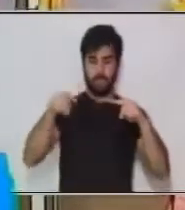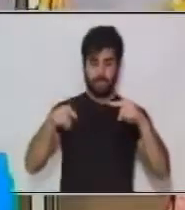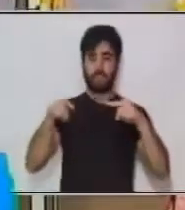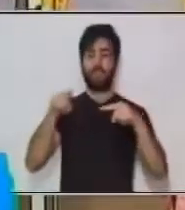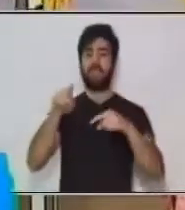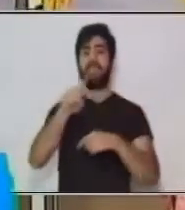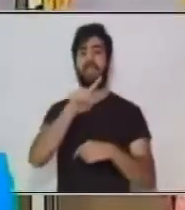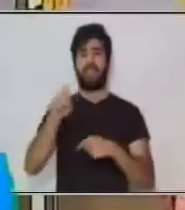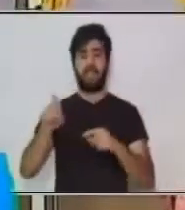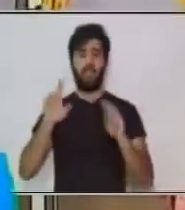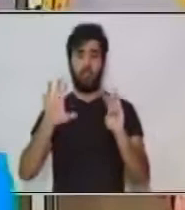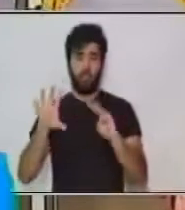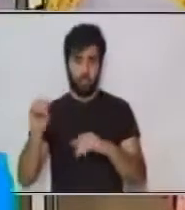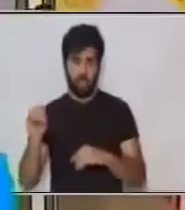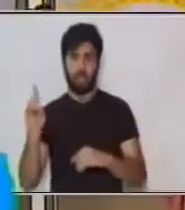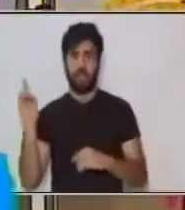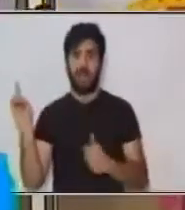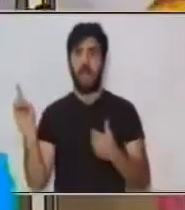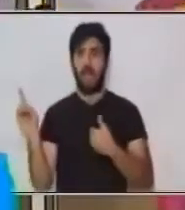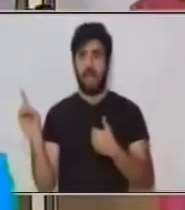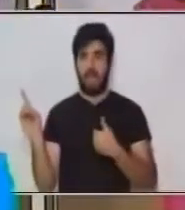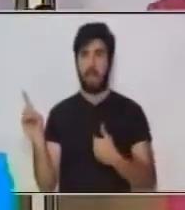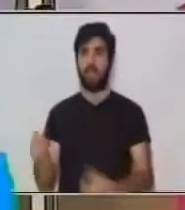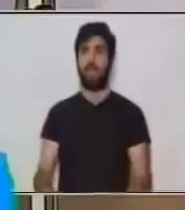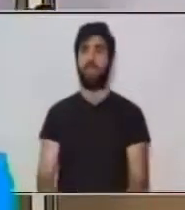media vuelta en alguno de sus ángulos,